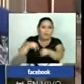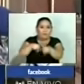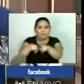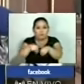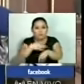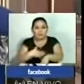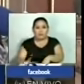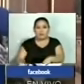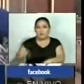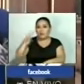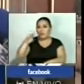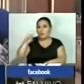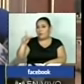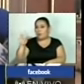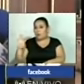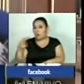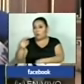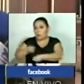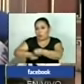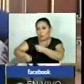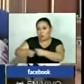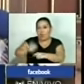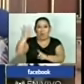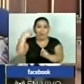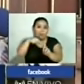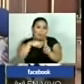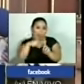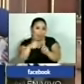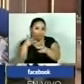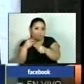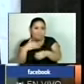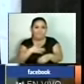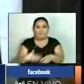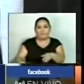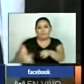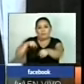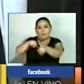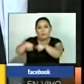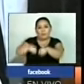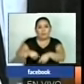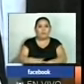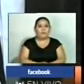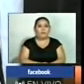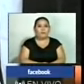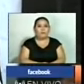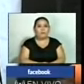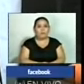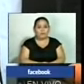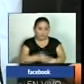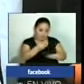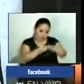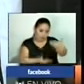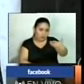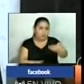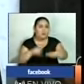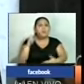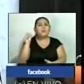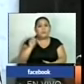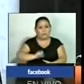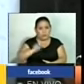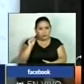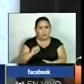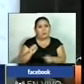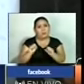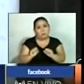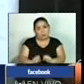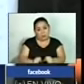presidenciales de 2014, cuando él era candidato. Coincidimos que sí hay lugar a formación de causa